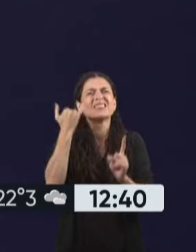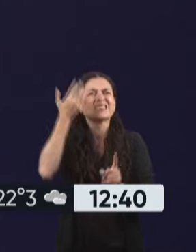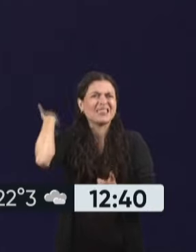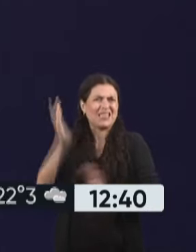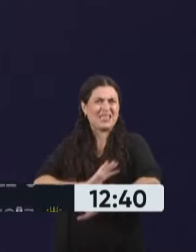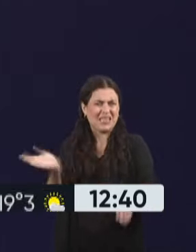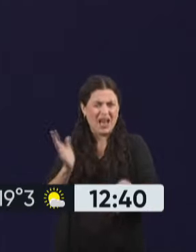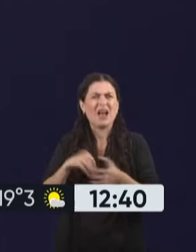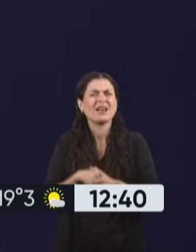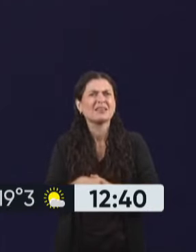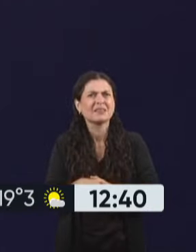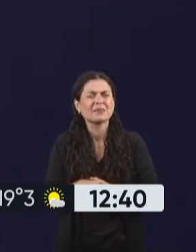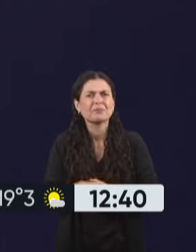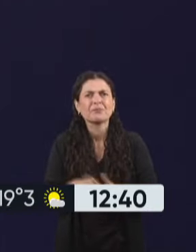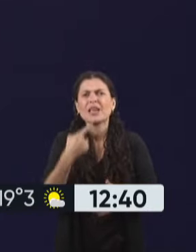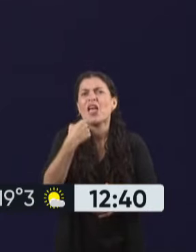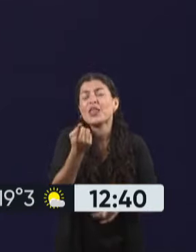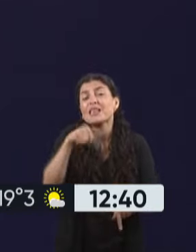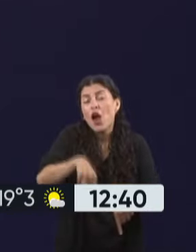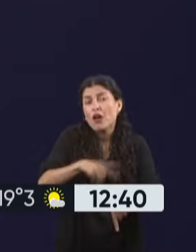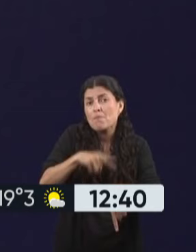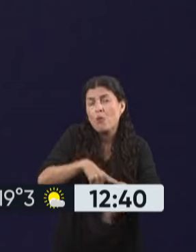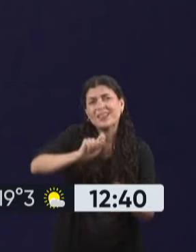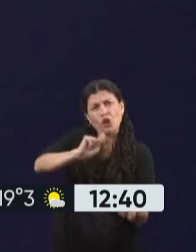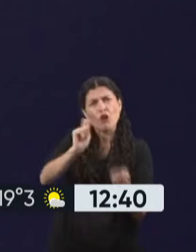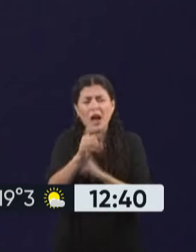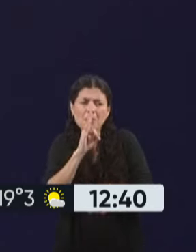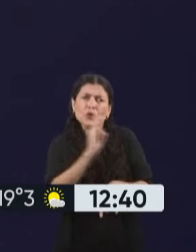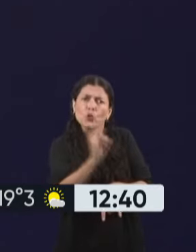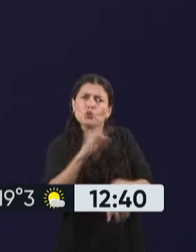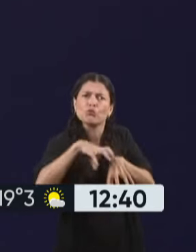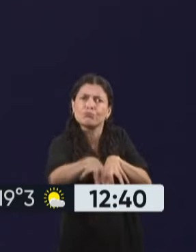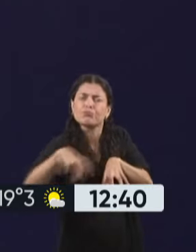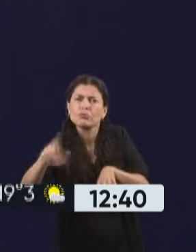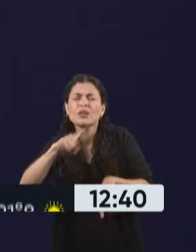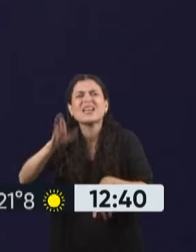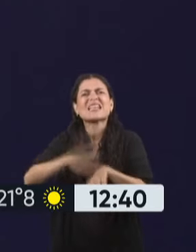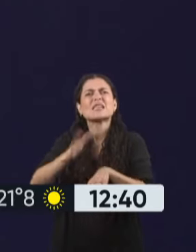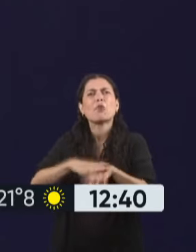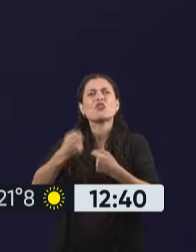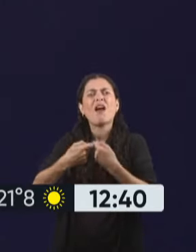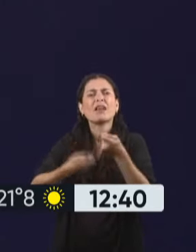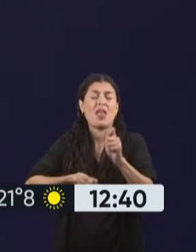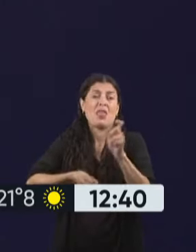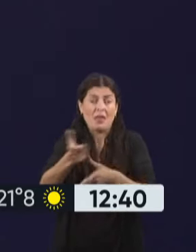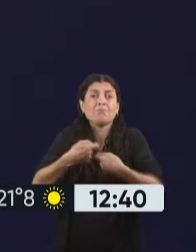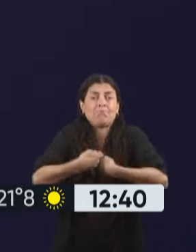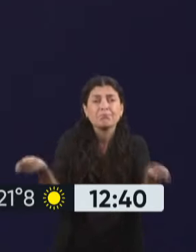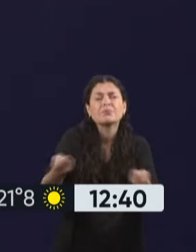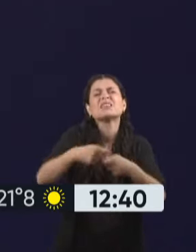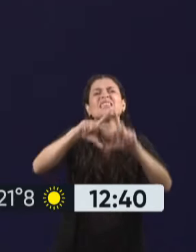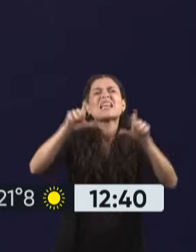atrás. En su lugar van a ser las jurisdicciones las encargadas de otorgar las licencias nacionales de categoría